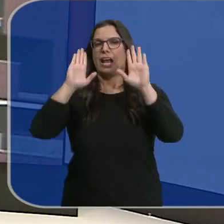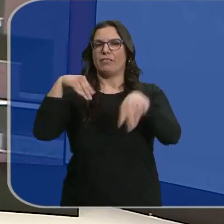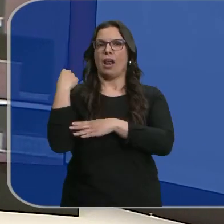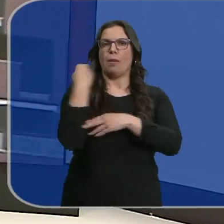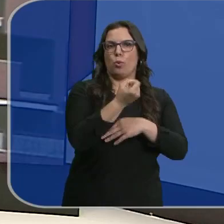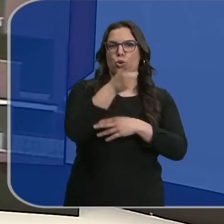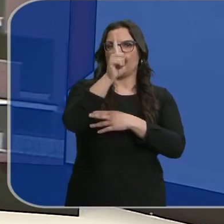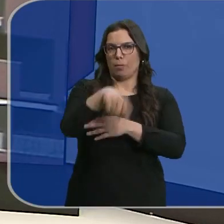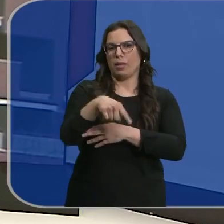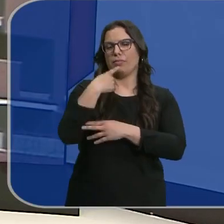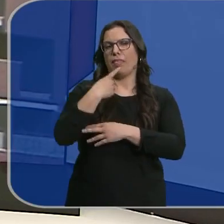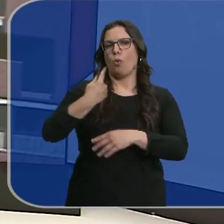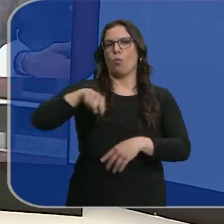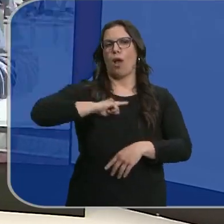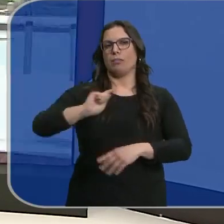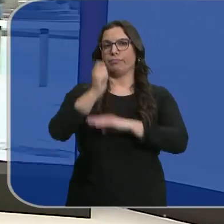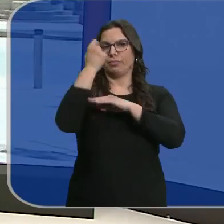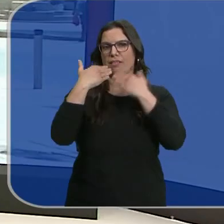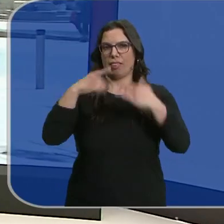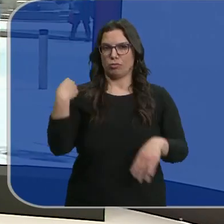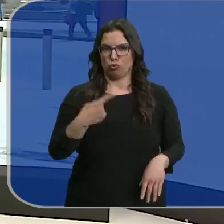apuntándose el tanto del acuerdo. Sergio García.